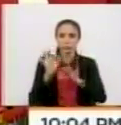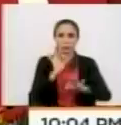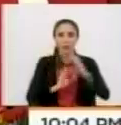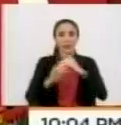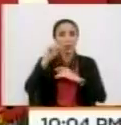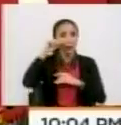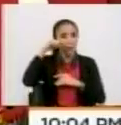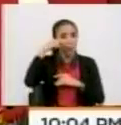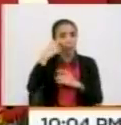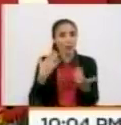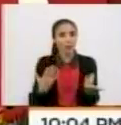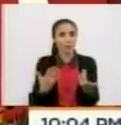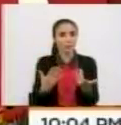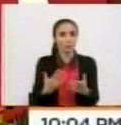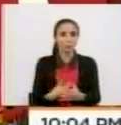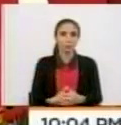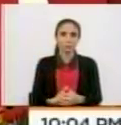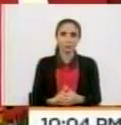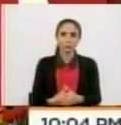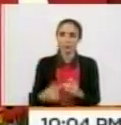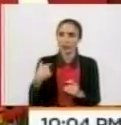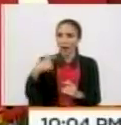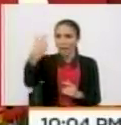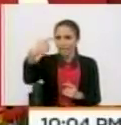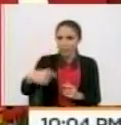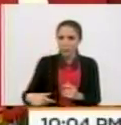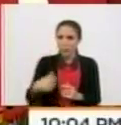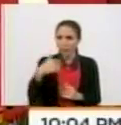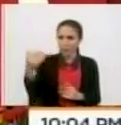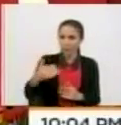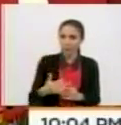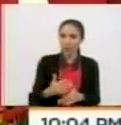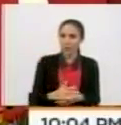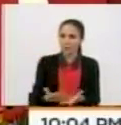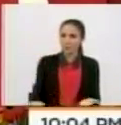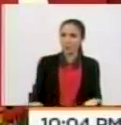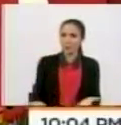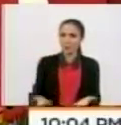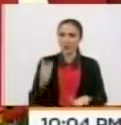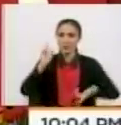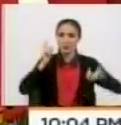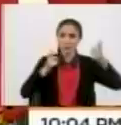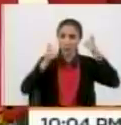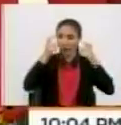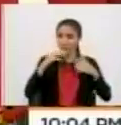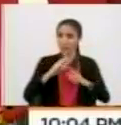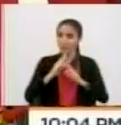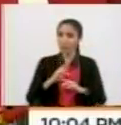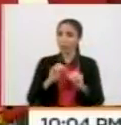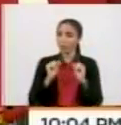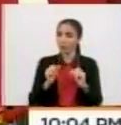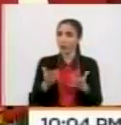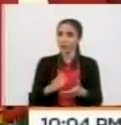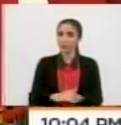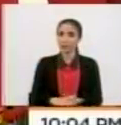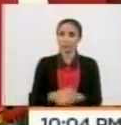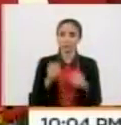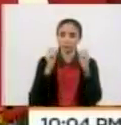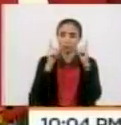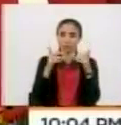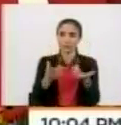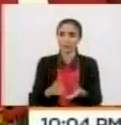enseñanzas. Y cuando viene esta gente por ahí, y el comandante Chávez tenía un pulso, pero impresionante, impresionante,